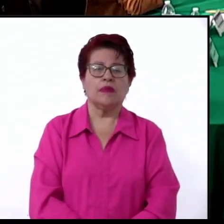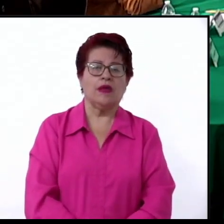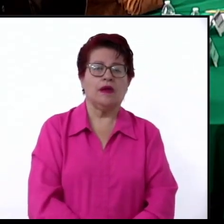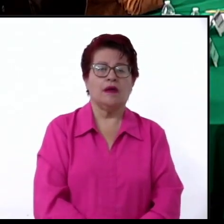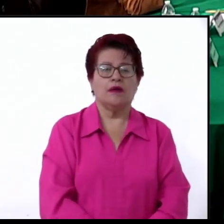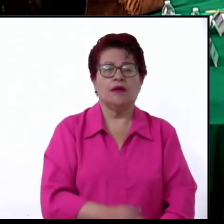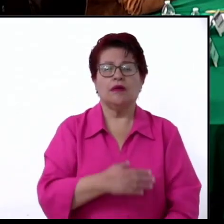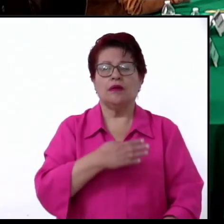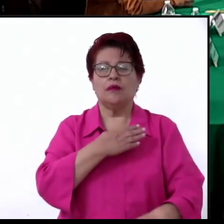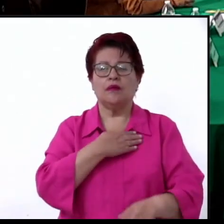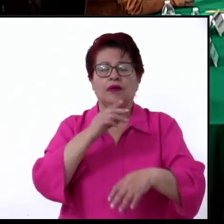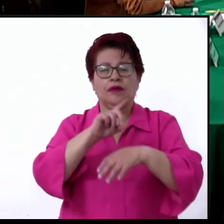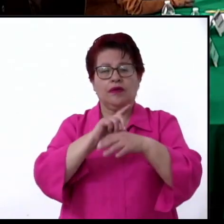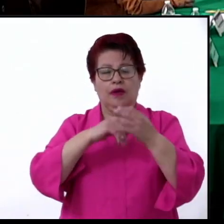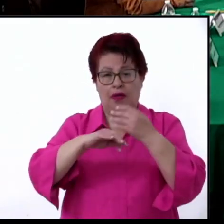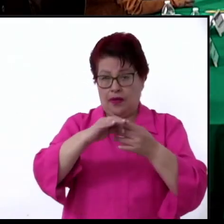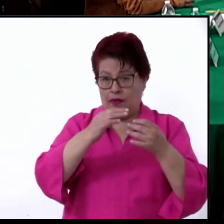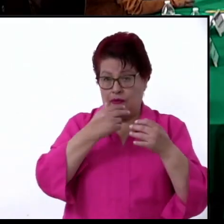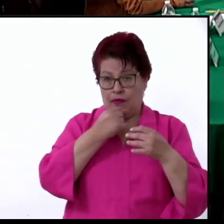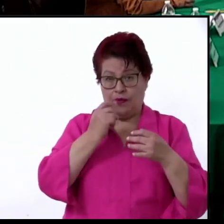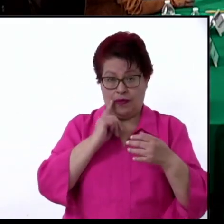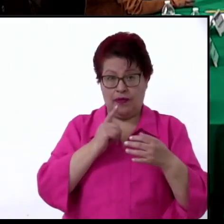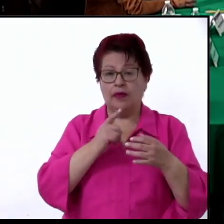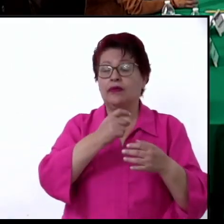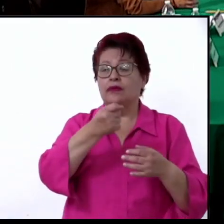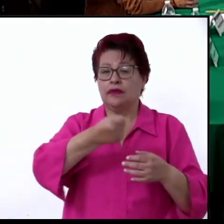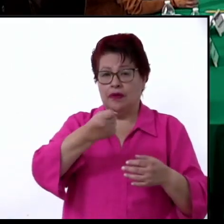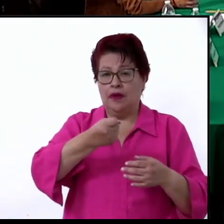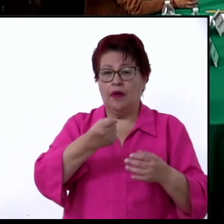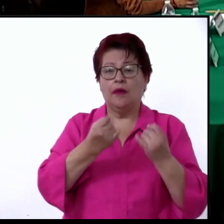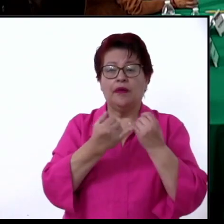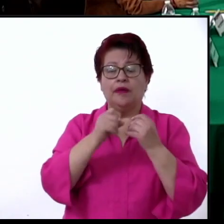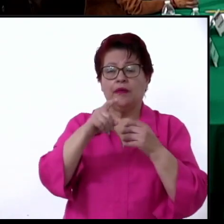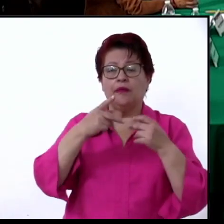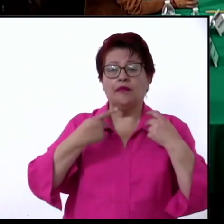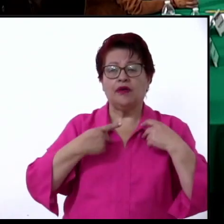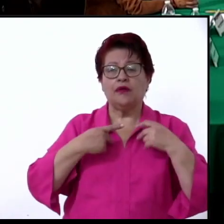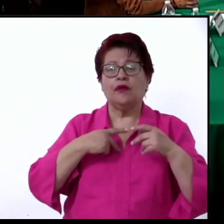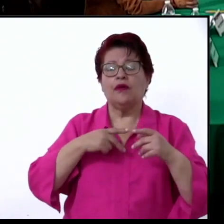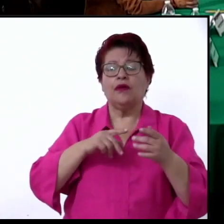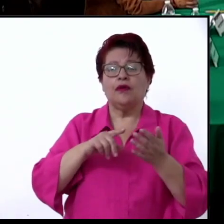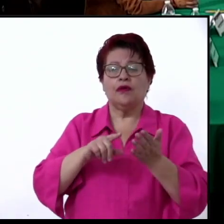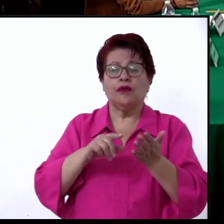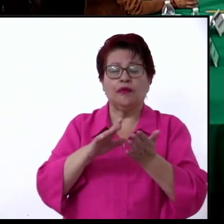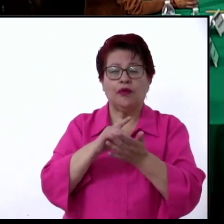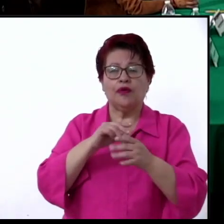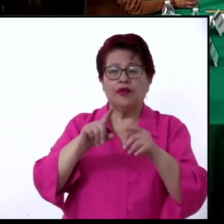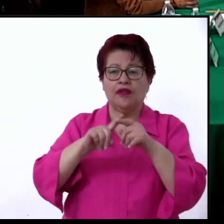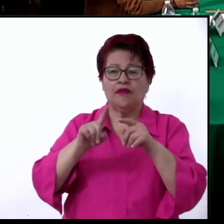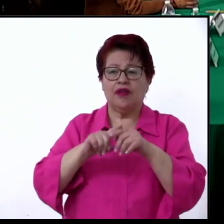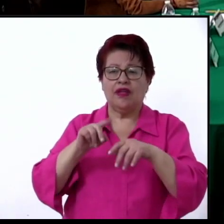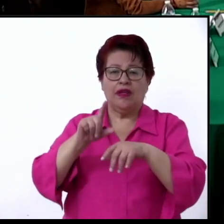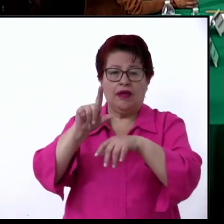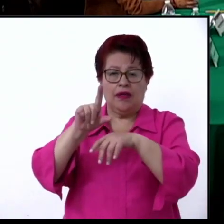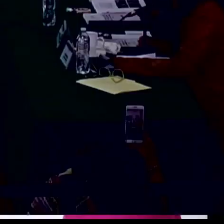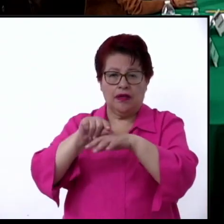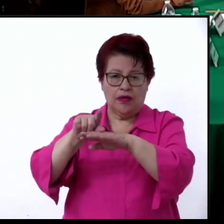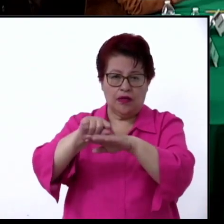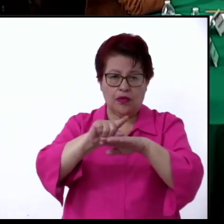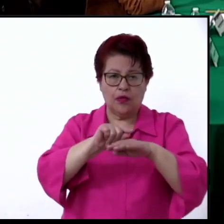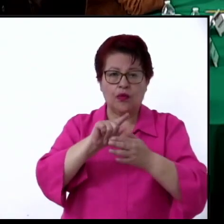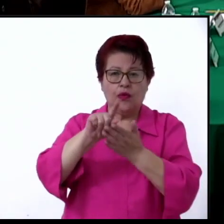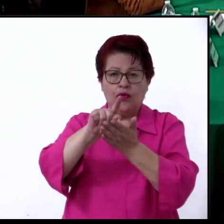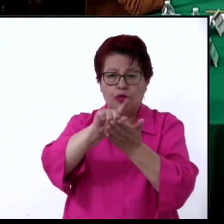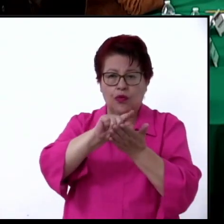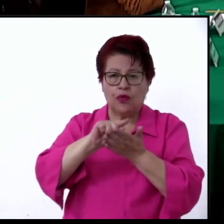Buenos días a todos y a todos. Saludo asimismo a las personas que nos siguen a través de las diversas plataformas digitales y